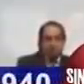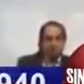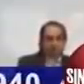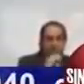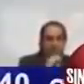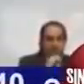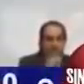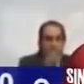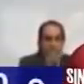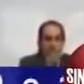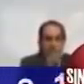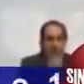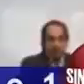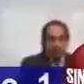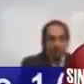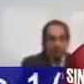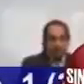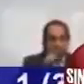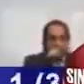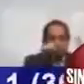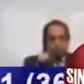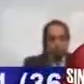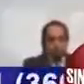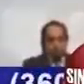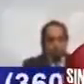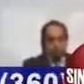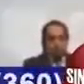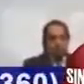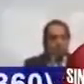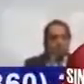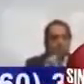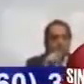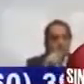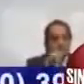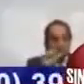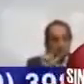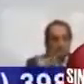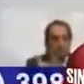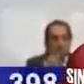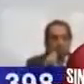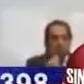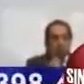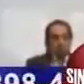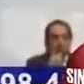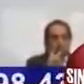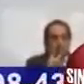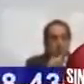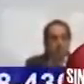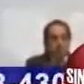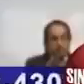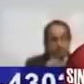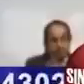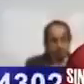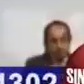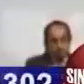curiosamente ahí en esa bodega había muchos medicamentos de distinto tipo, entraron trailers a la bodega